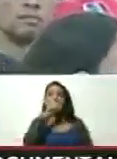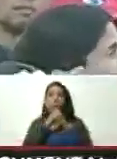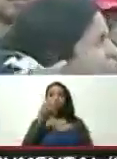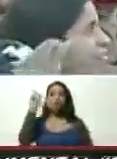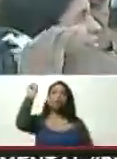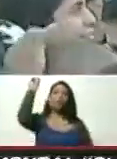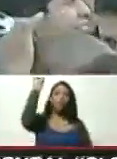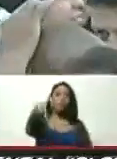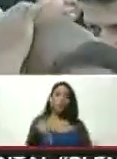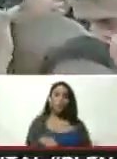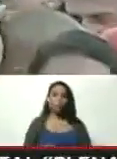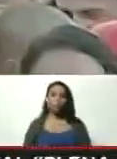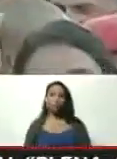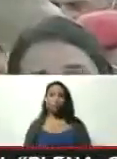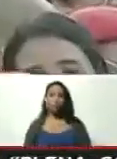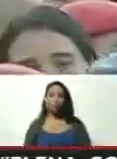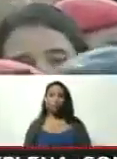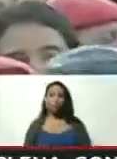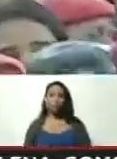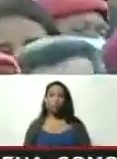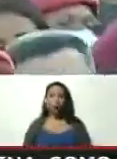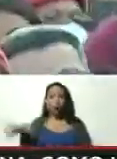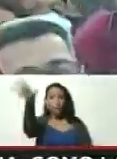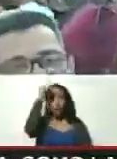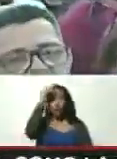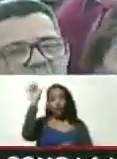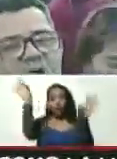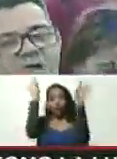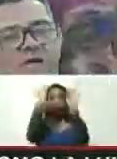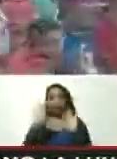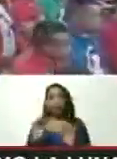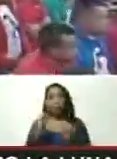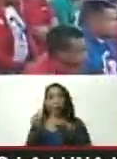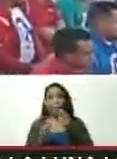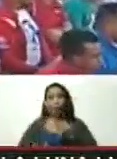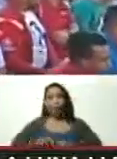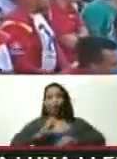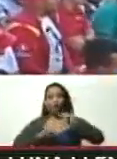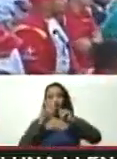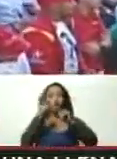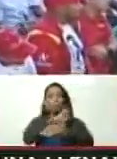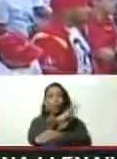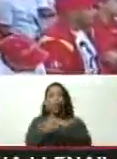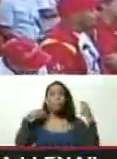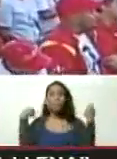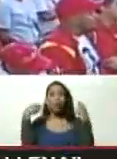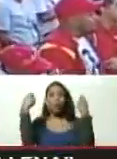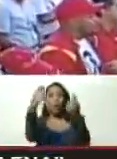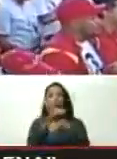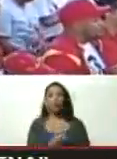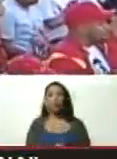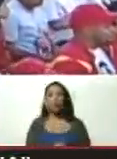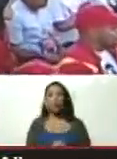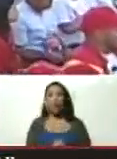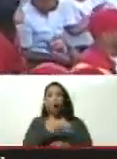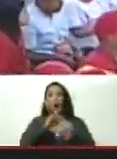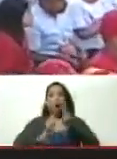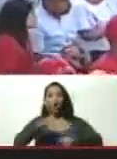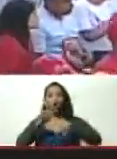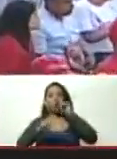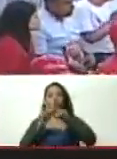también han aprendido del método de construcción de poder popular, de construcción de